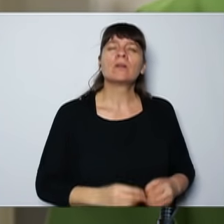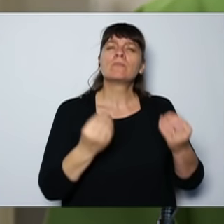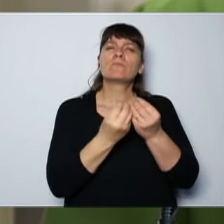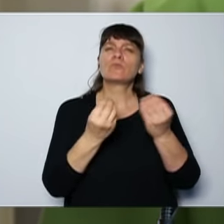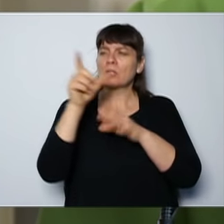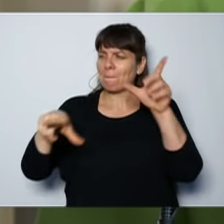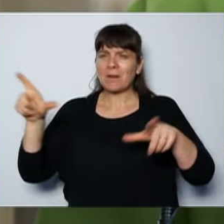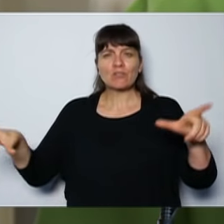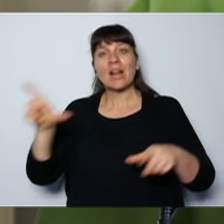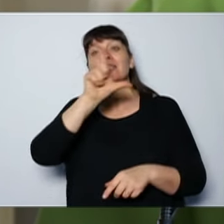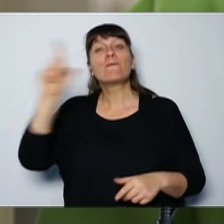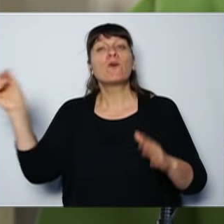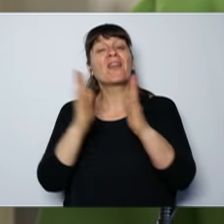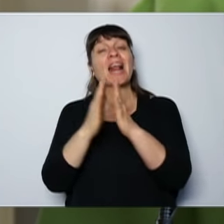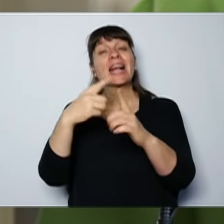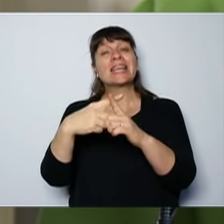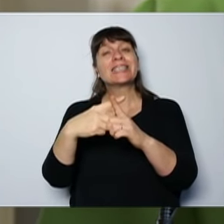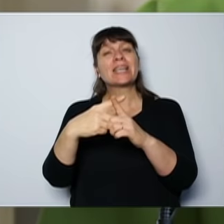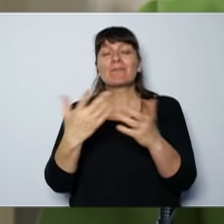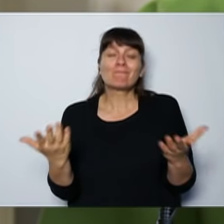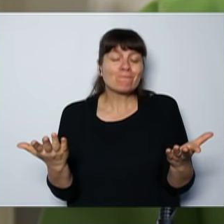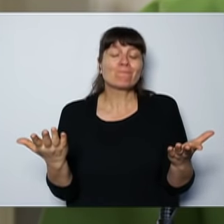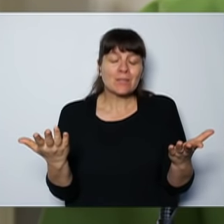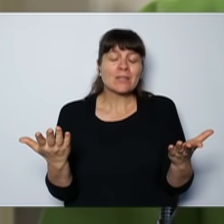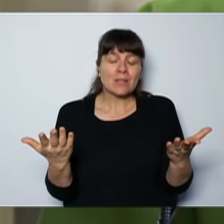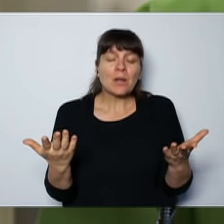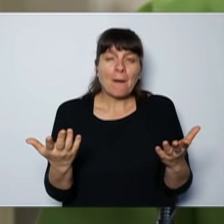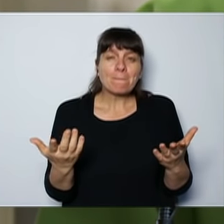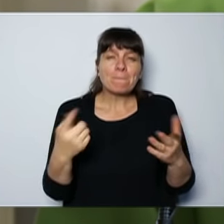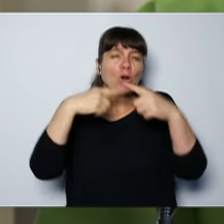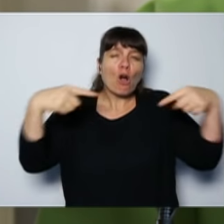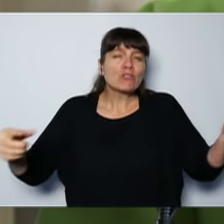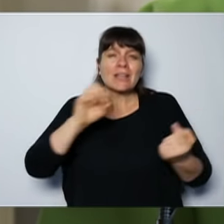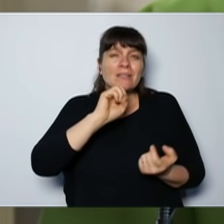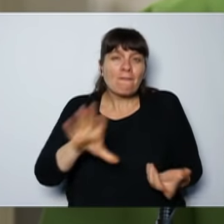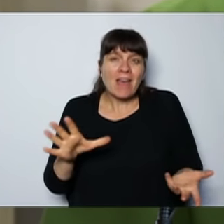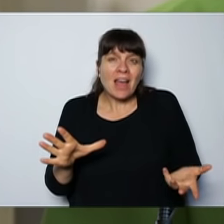Mucha gente se ha alejado de la iglesia por los escándalos de la misma iglesia.